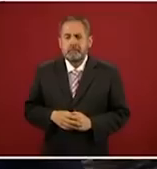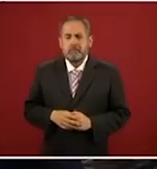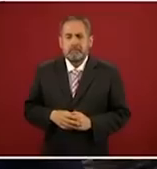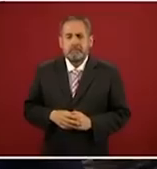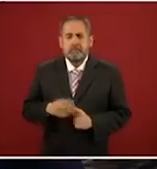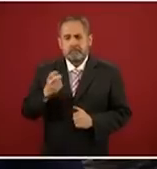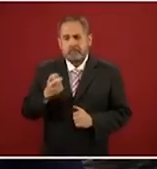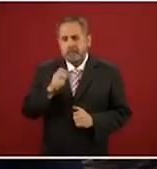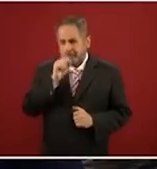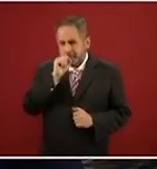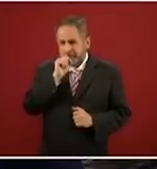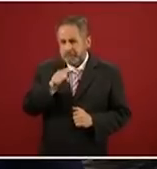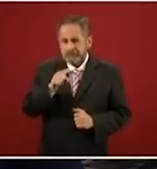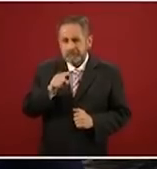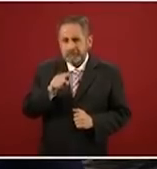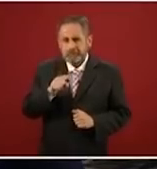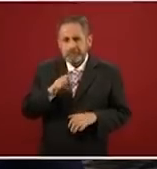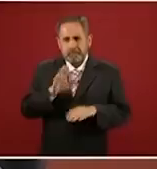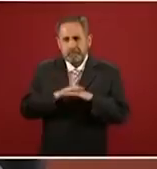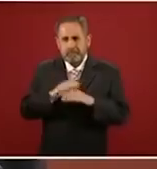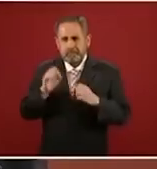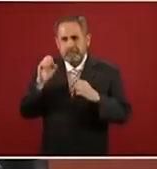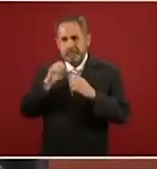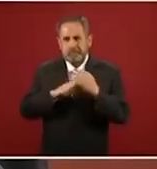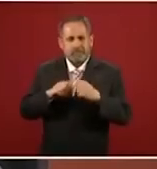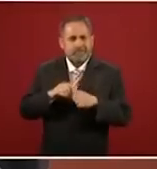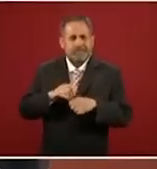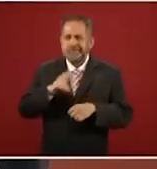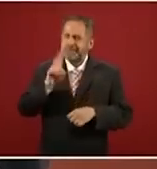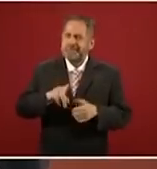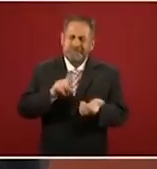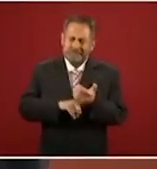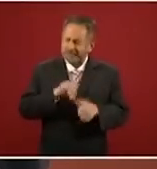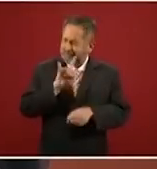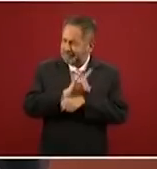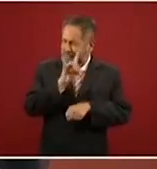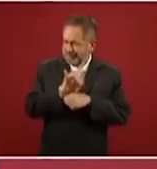era un gran engaño una farsa